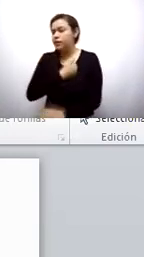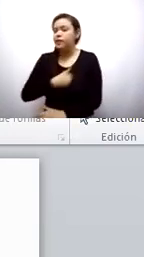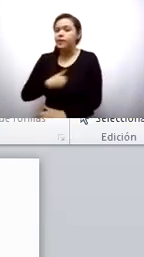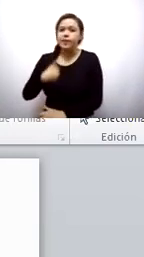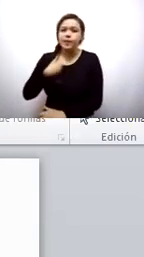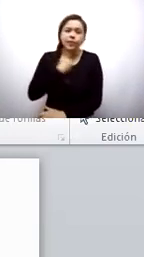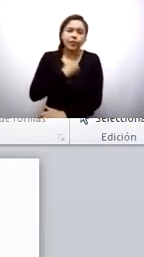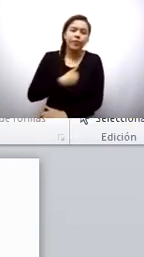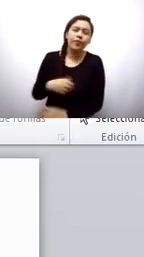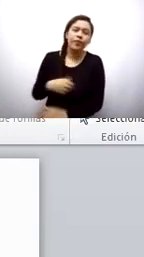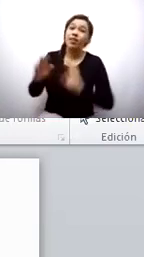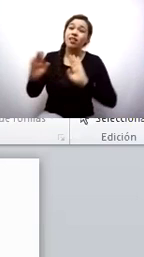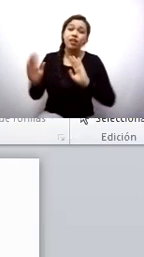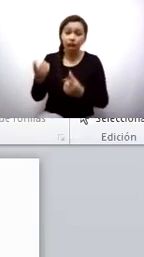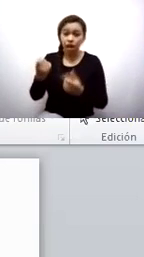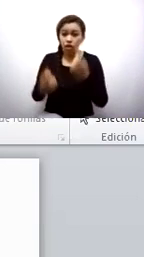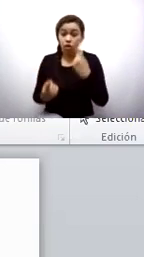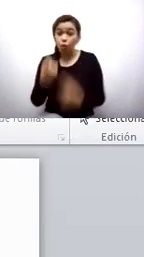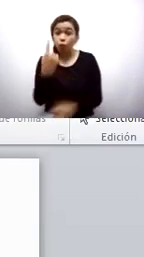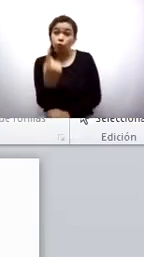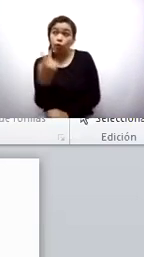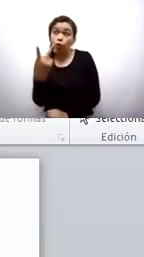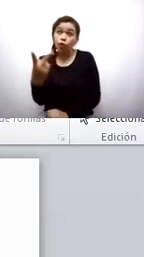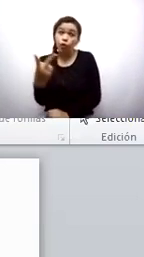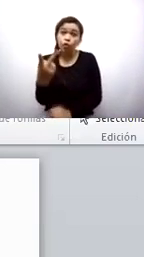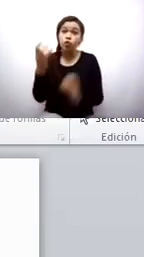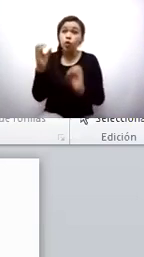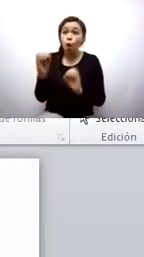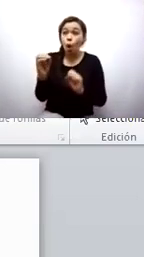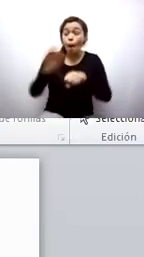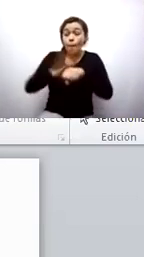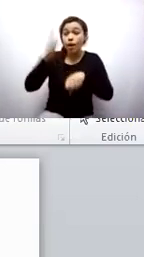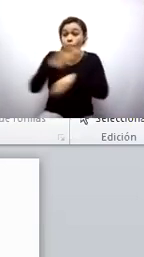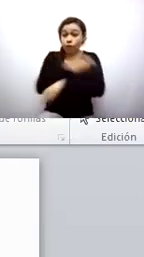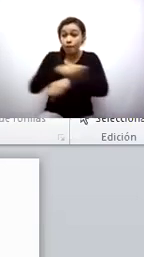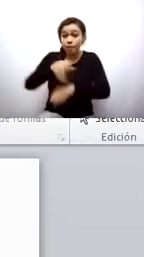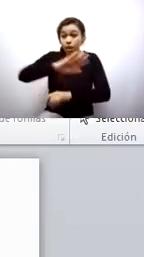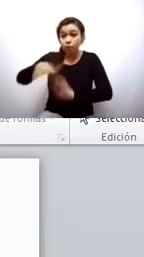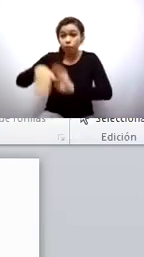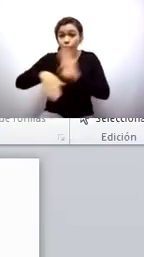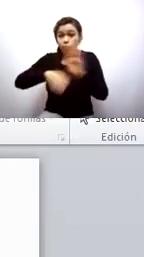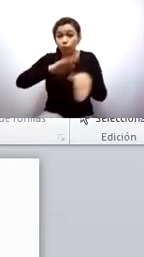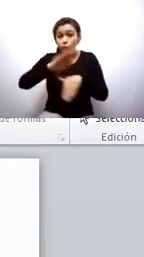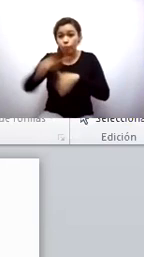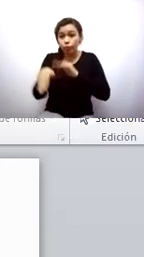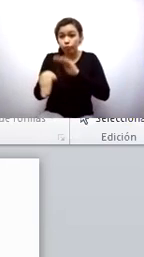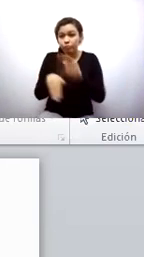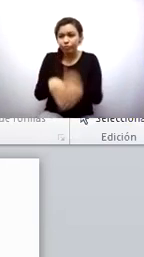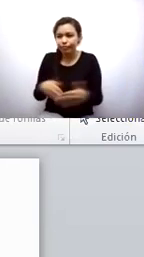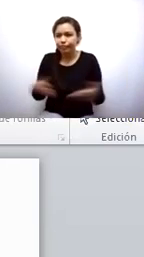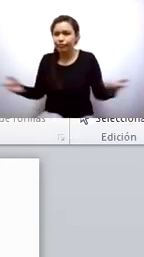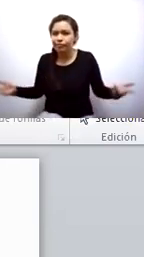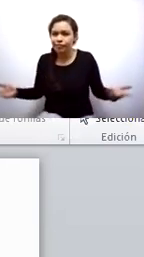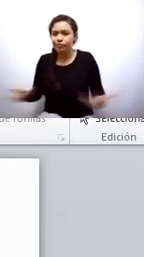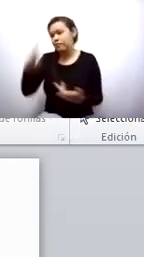perdido en algunos casos a 1, 2 o hasta más de sus familias, de sus familiares, debido a